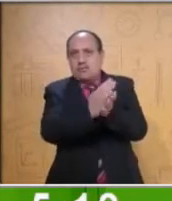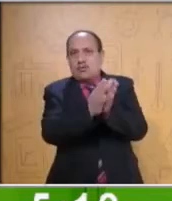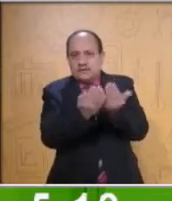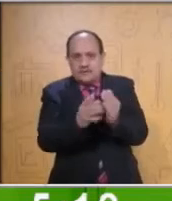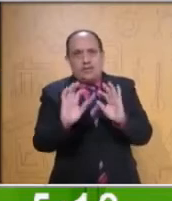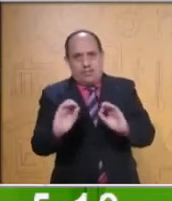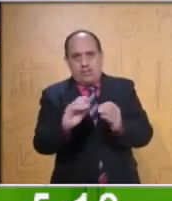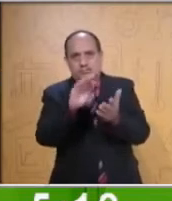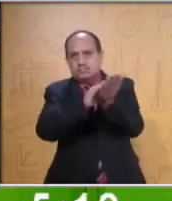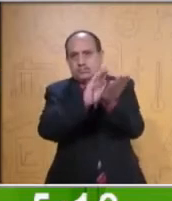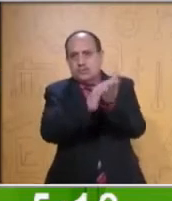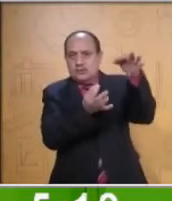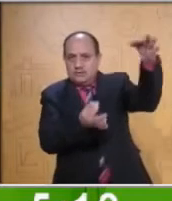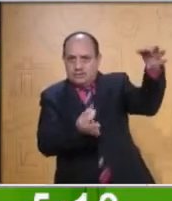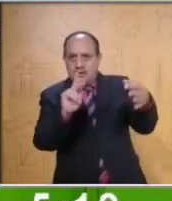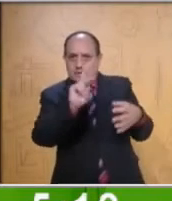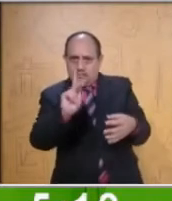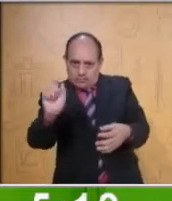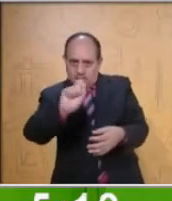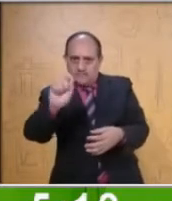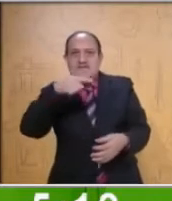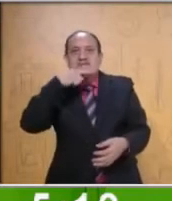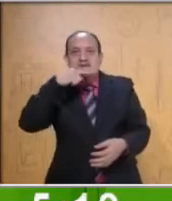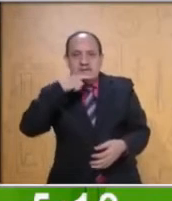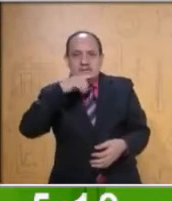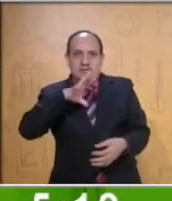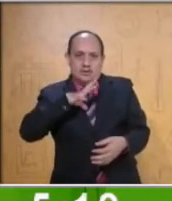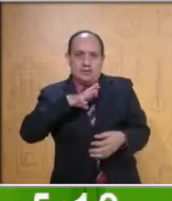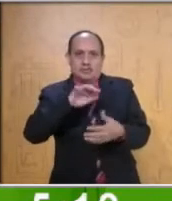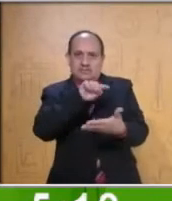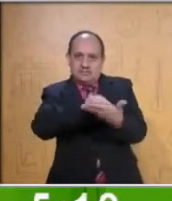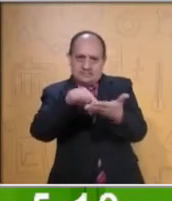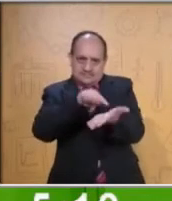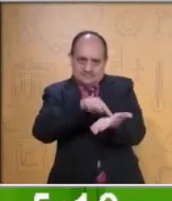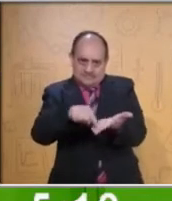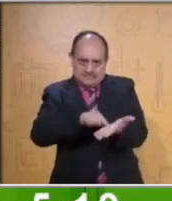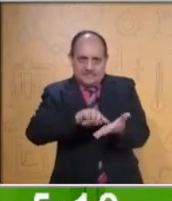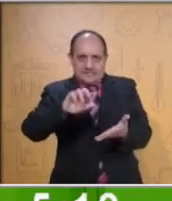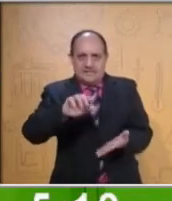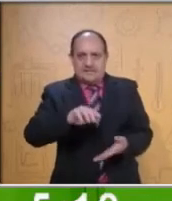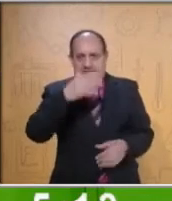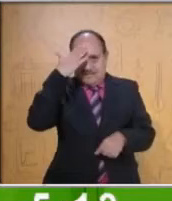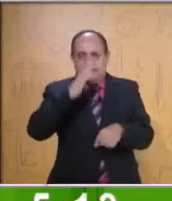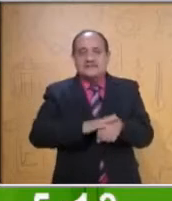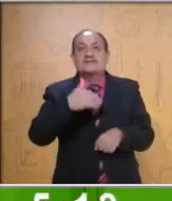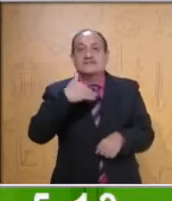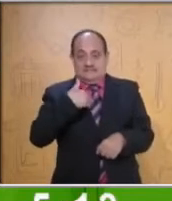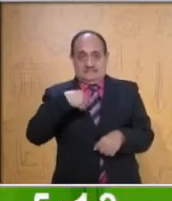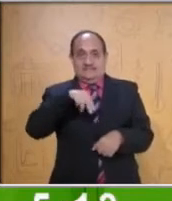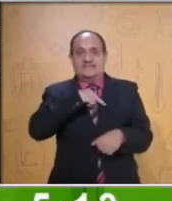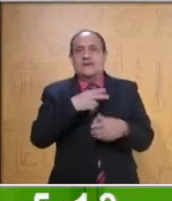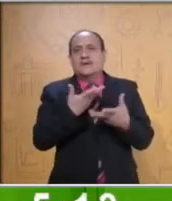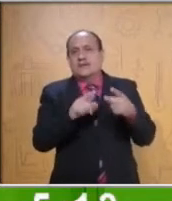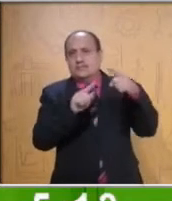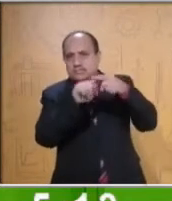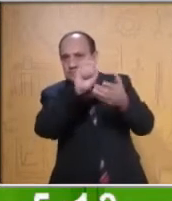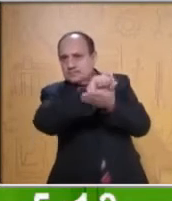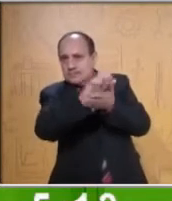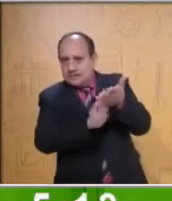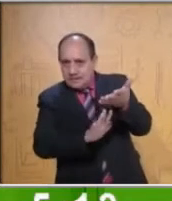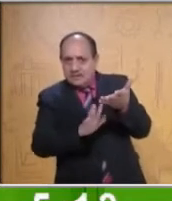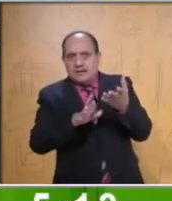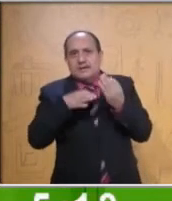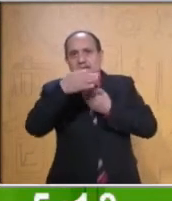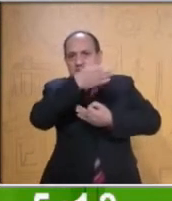una hoja, una pluma, un lápiz y si tienen una calculadora. Acuérdense que aquí nosotros vamos a trabajar con todos